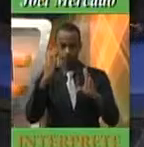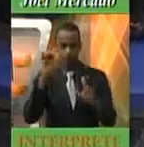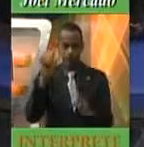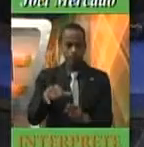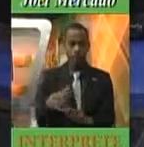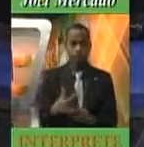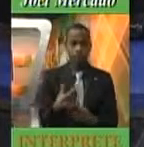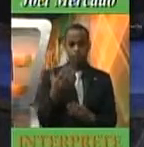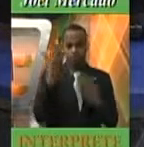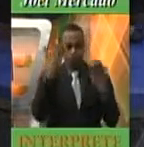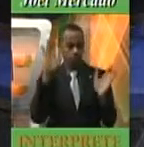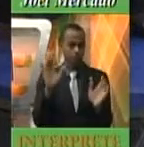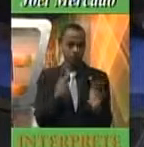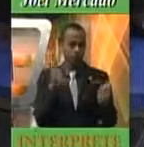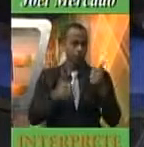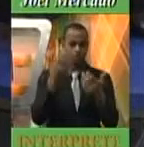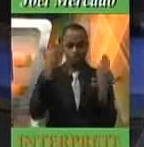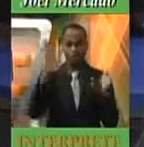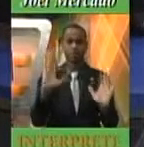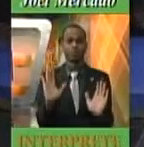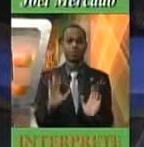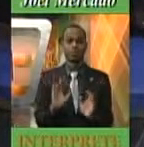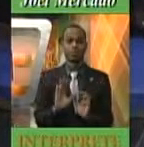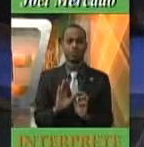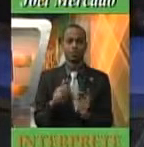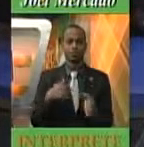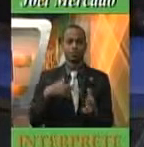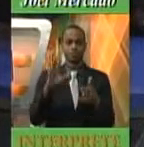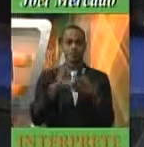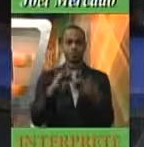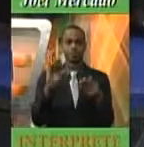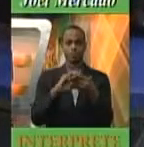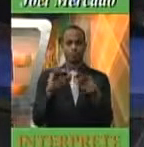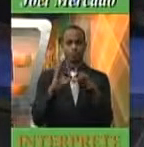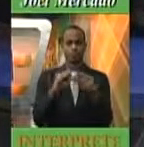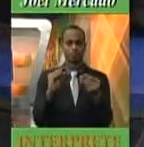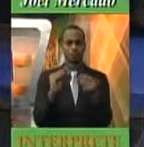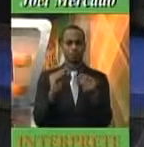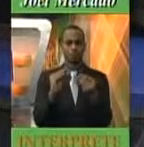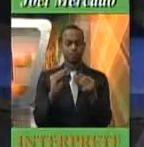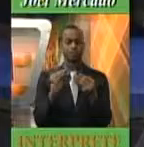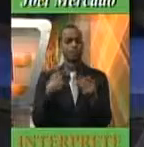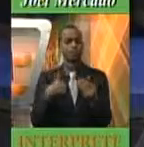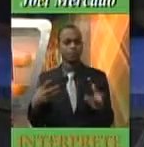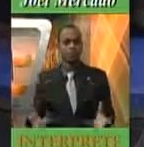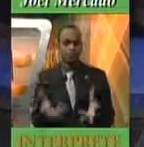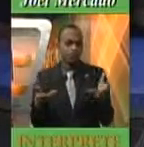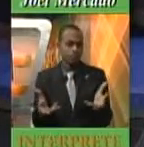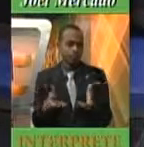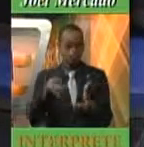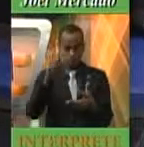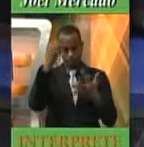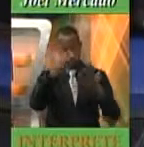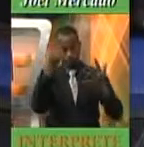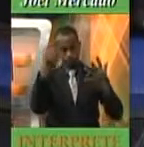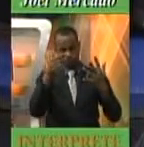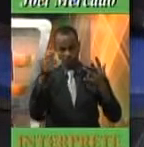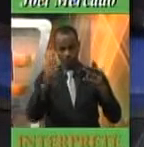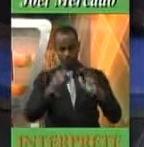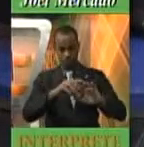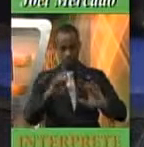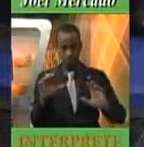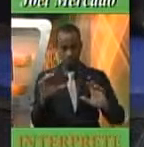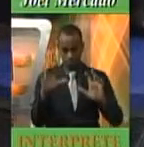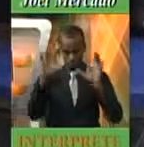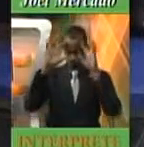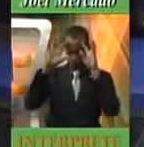este asunto, que no sé cuál es. Estoy diciendo porque, insisto, toda esta gran obra